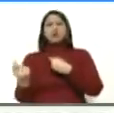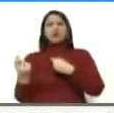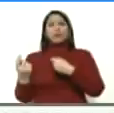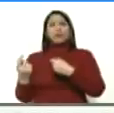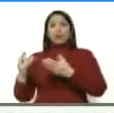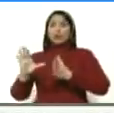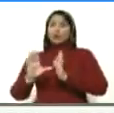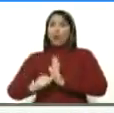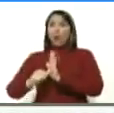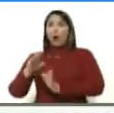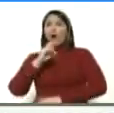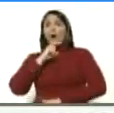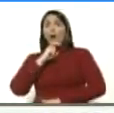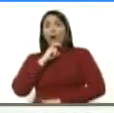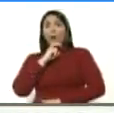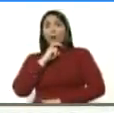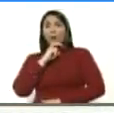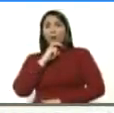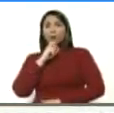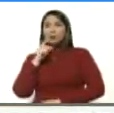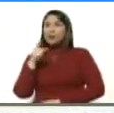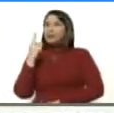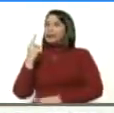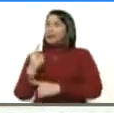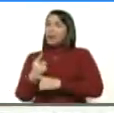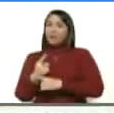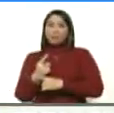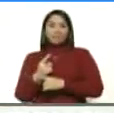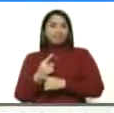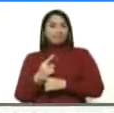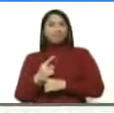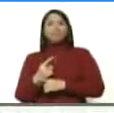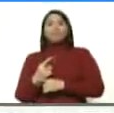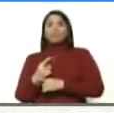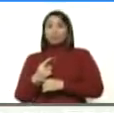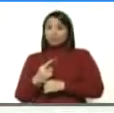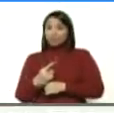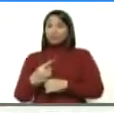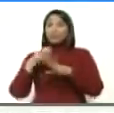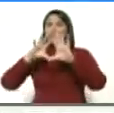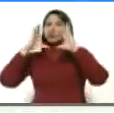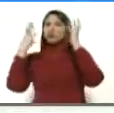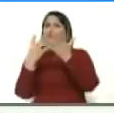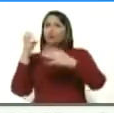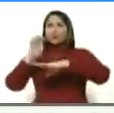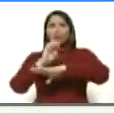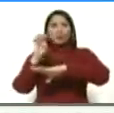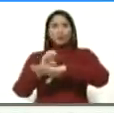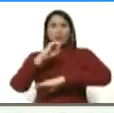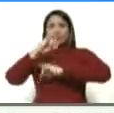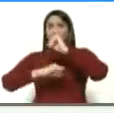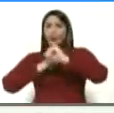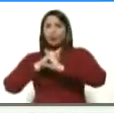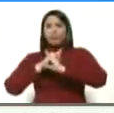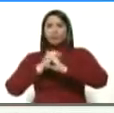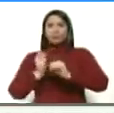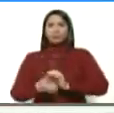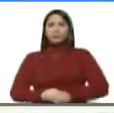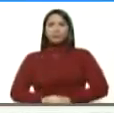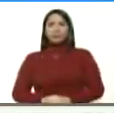su oro. Eso debe repercutir en el mundo financiero internacional.